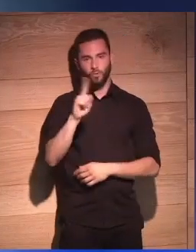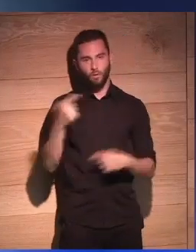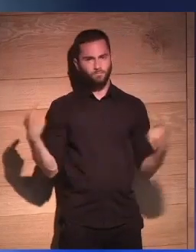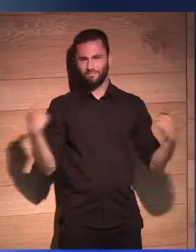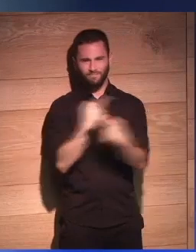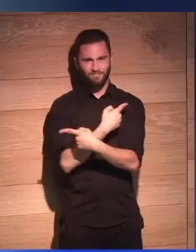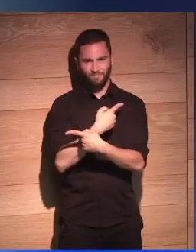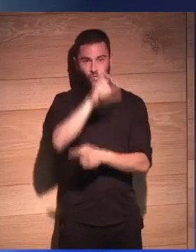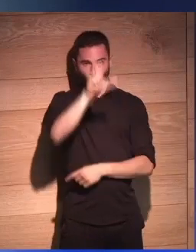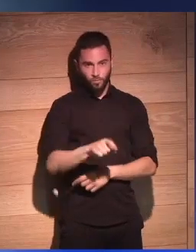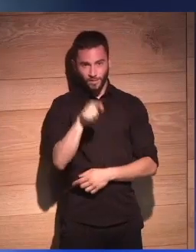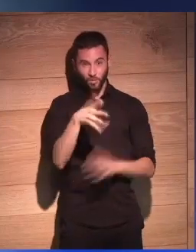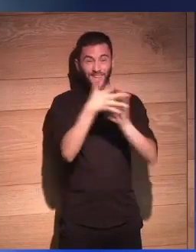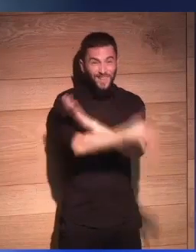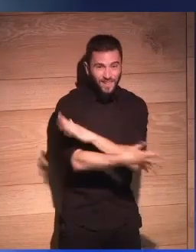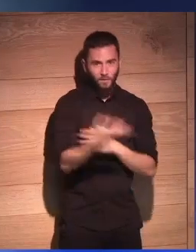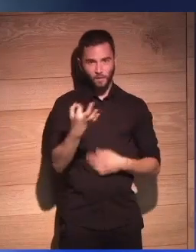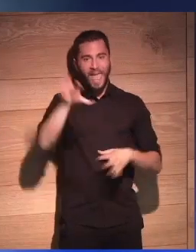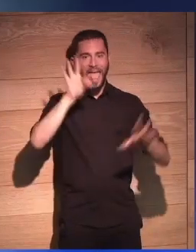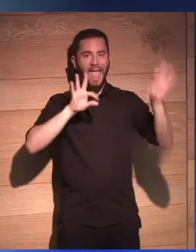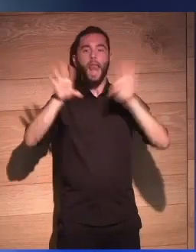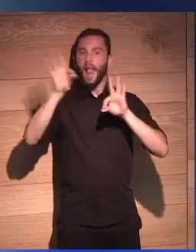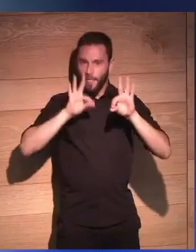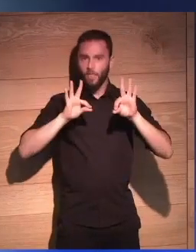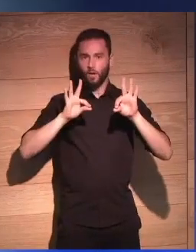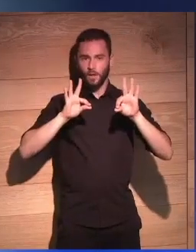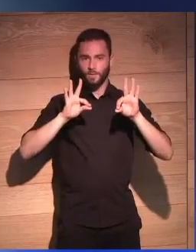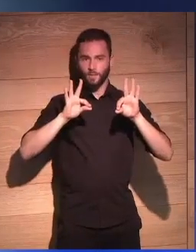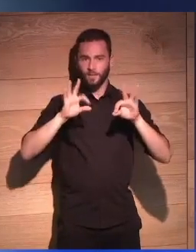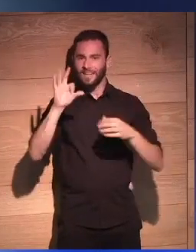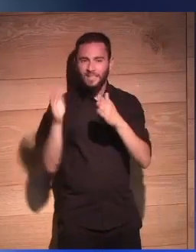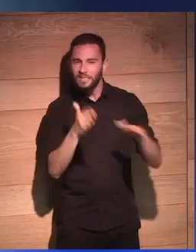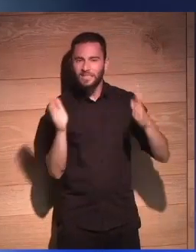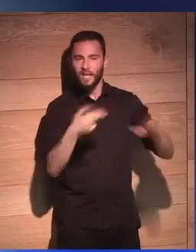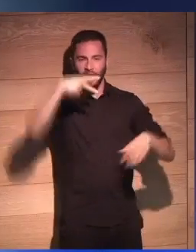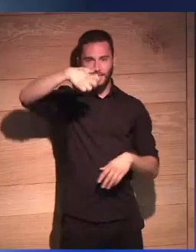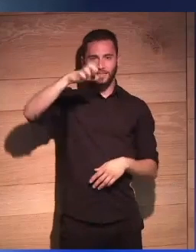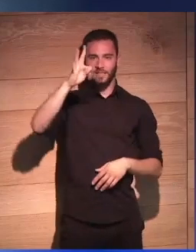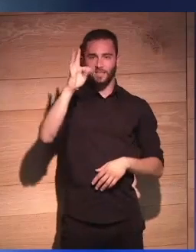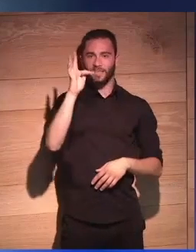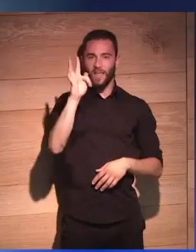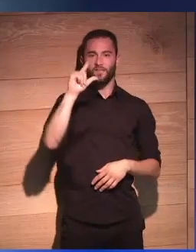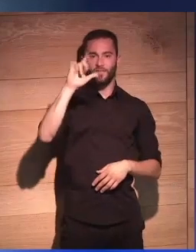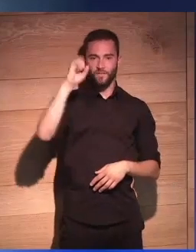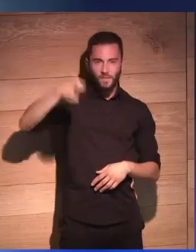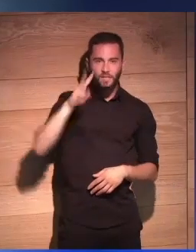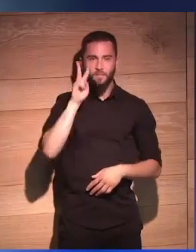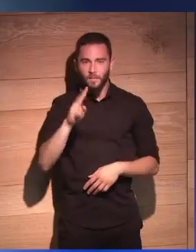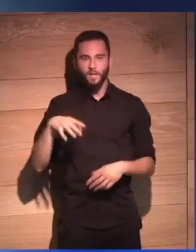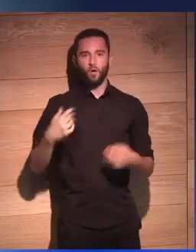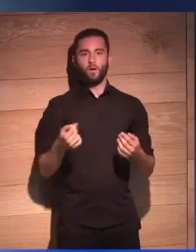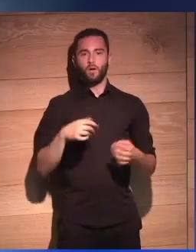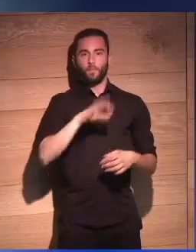que te define como persona son tus elecciones, las series que miras en Netflix, la comida que preparas para tus